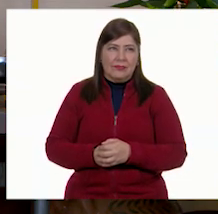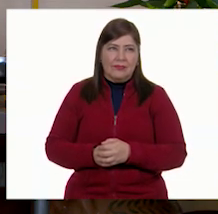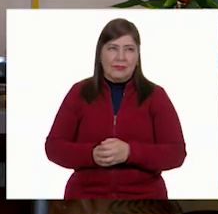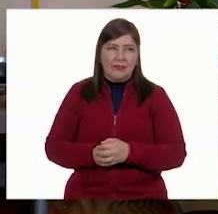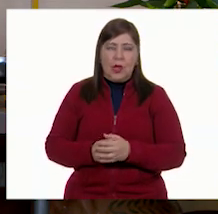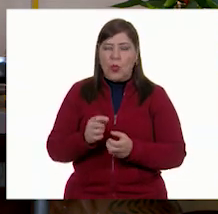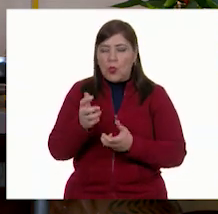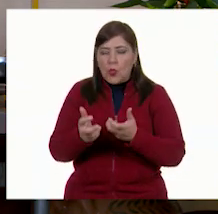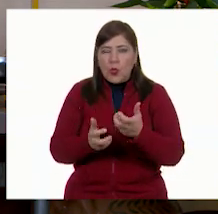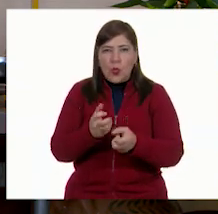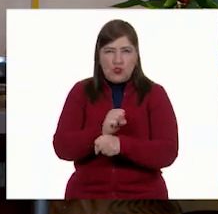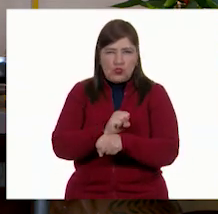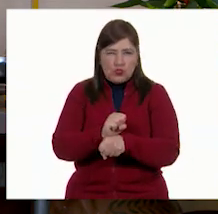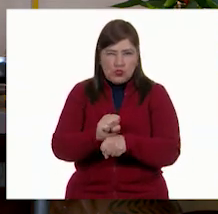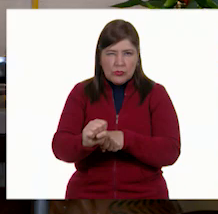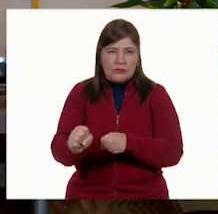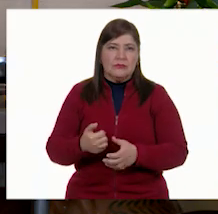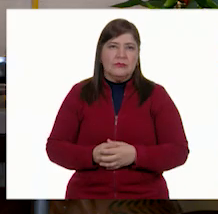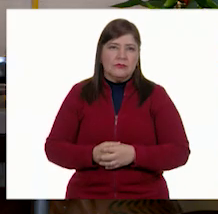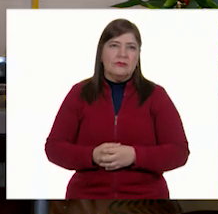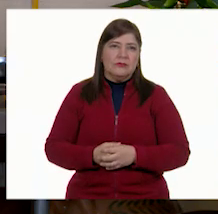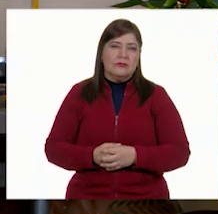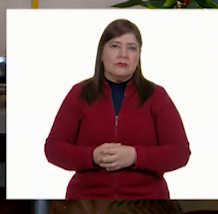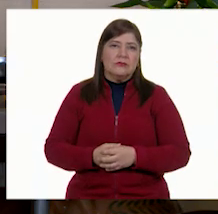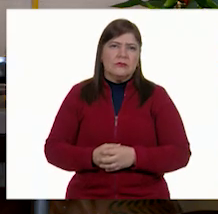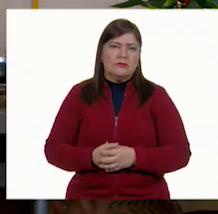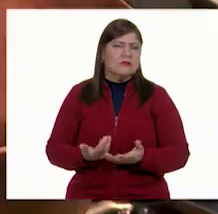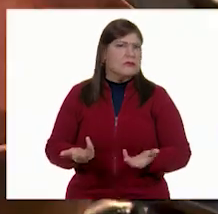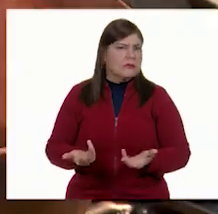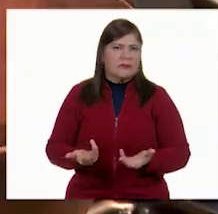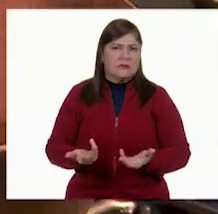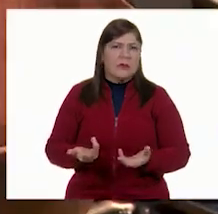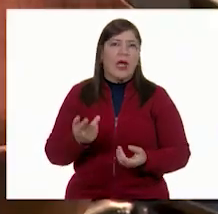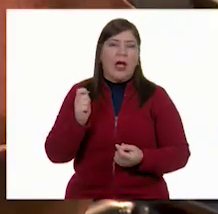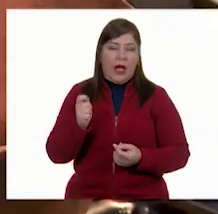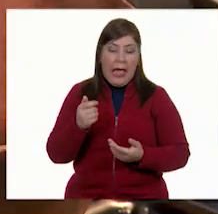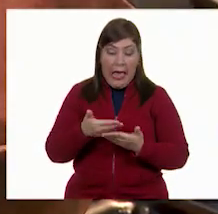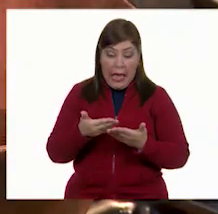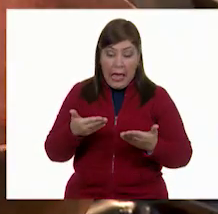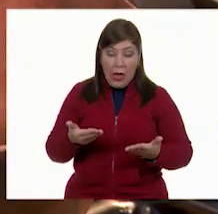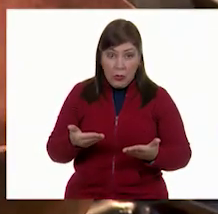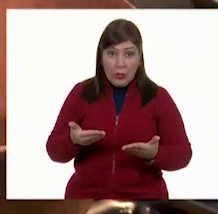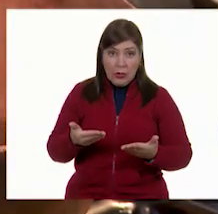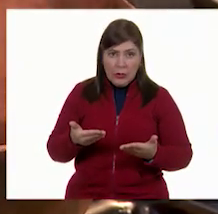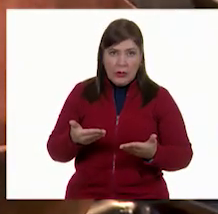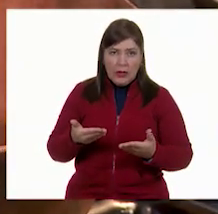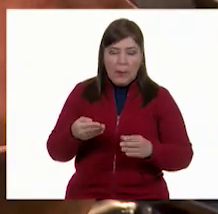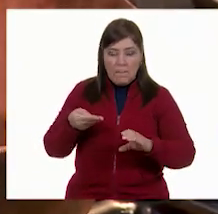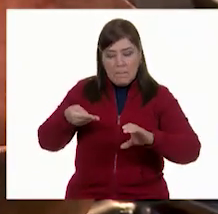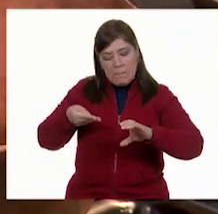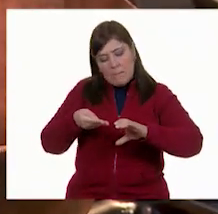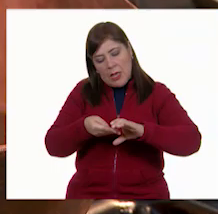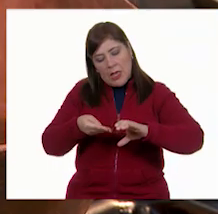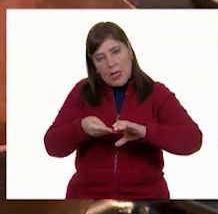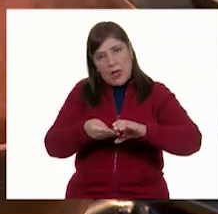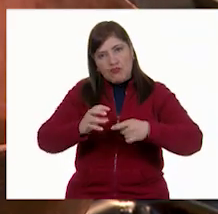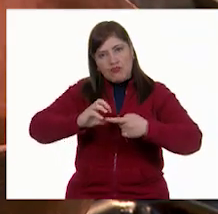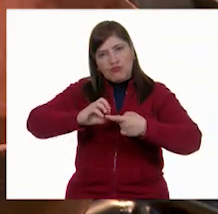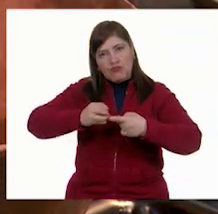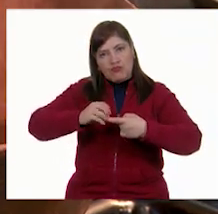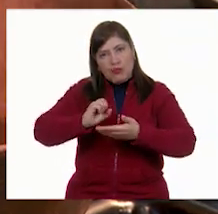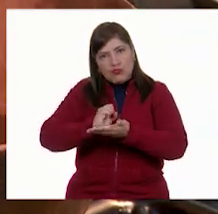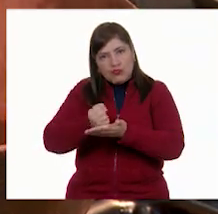Ligeramente cocidos, porque ahora los vamos a rellenar con frijoles